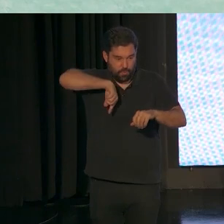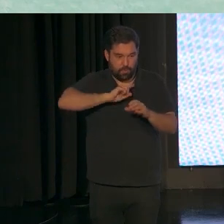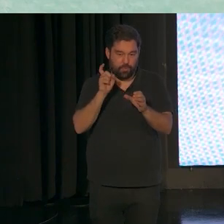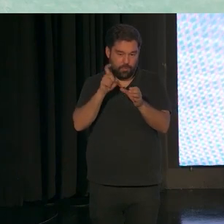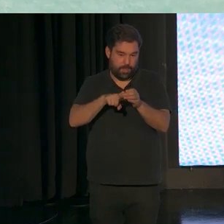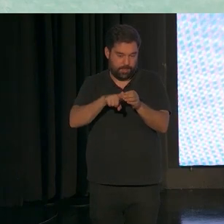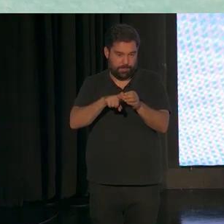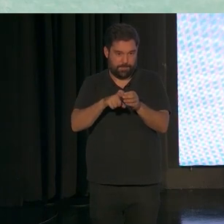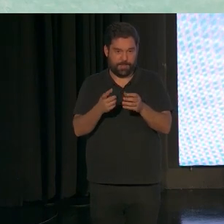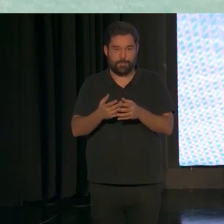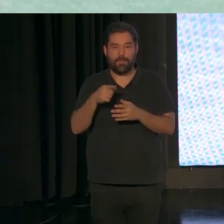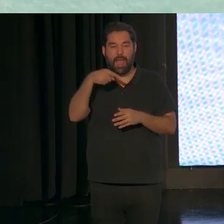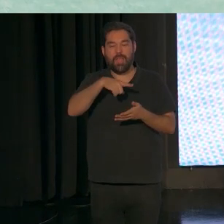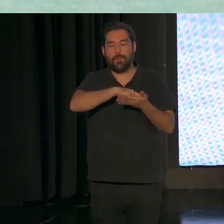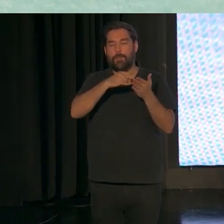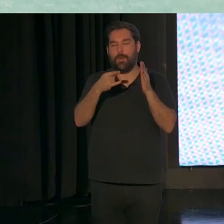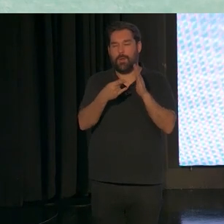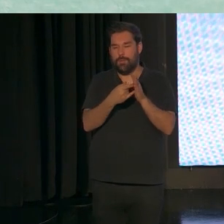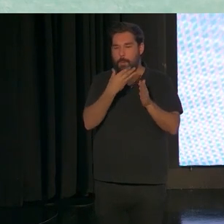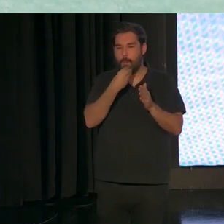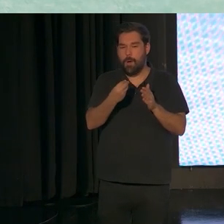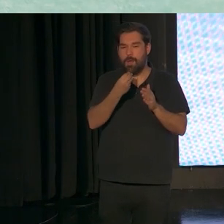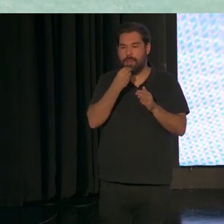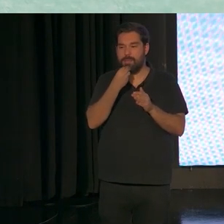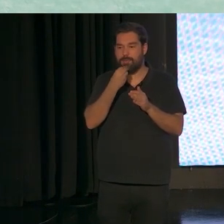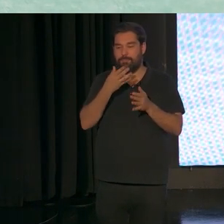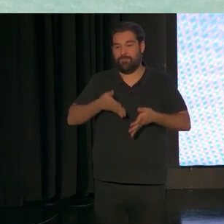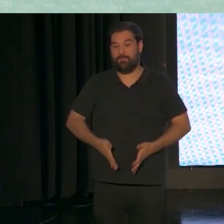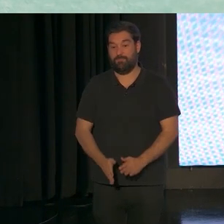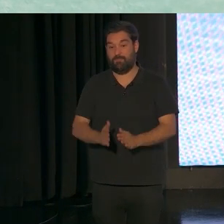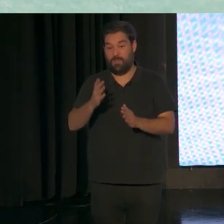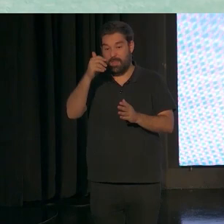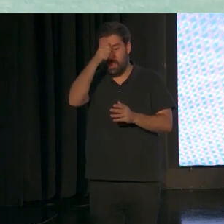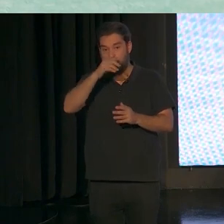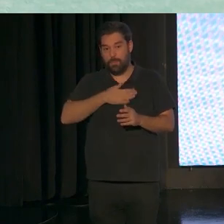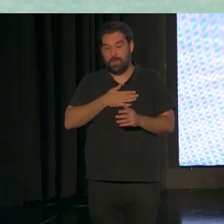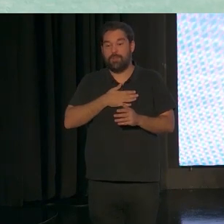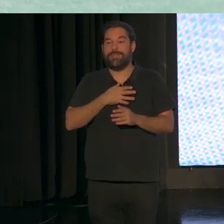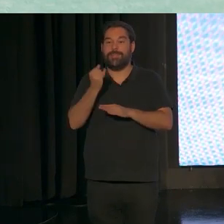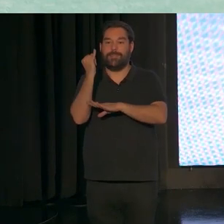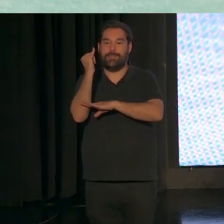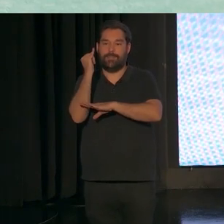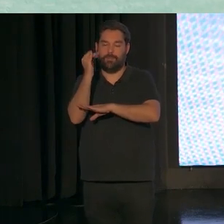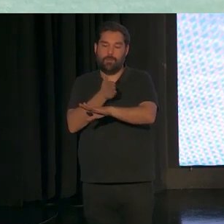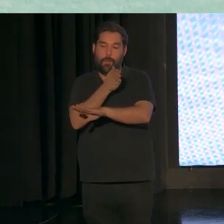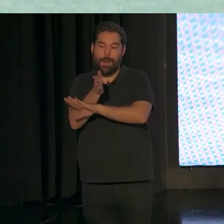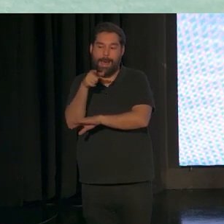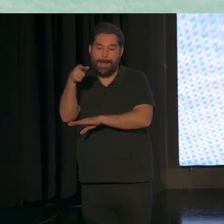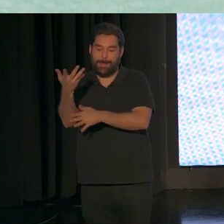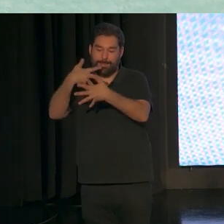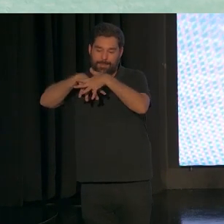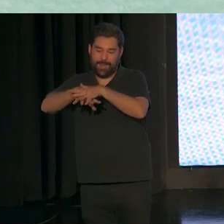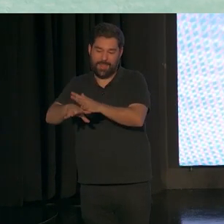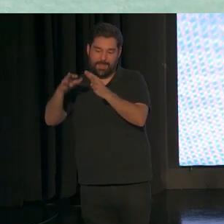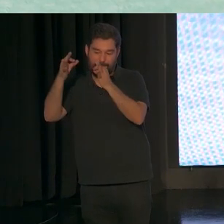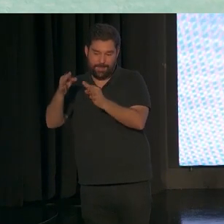un un un proyecto precioso que hizo que mi hijo en secundaria pues pudiera estar totalmente integrado que era lo